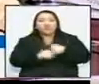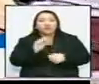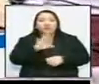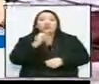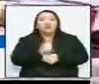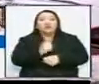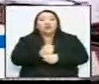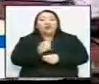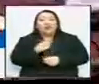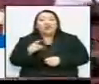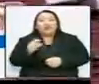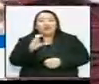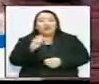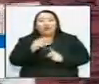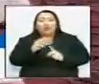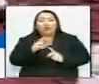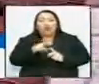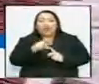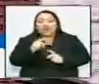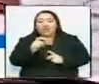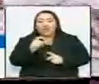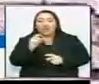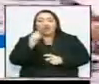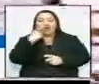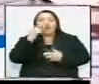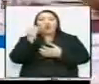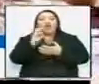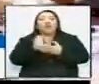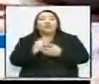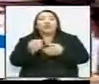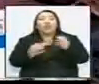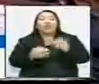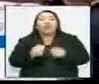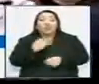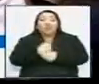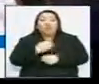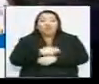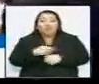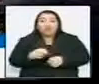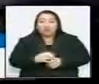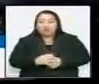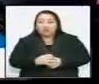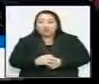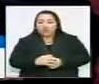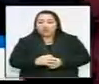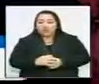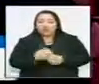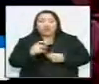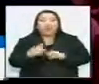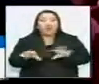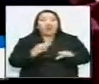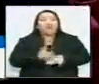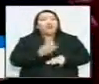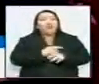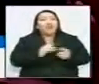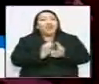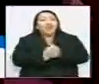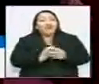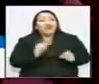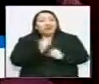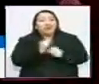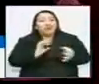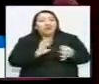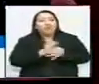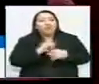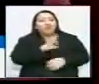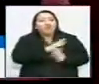sufriendo aquellos contralores profesionales que laboran en la Contraloría por el simple hecho de haber hecho un